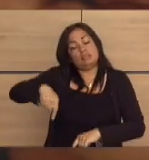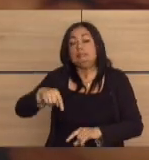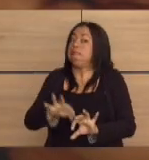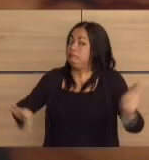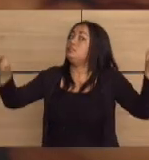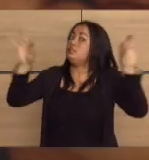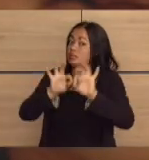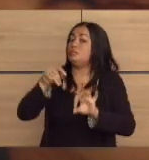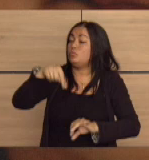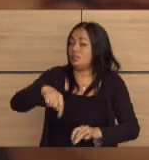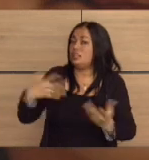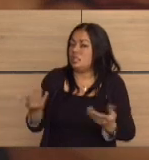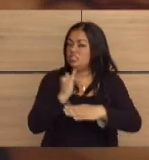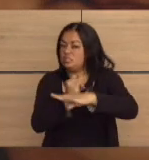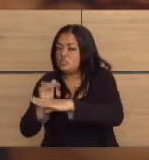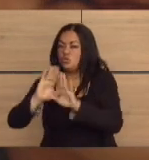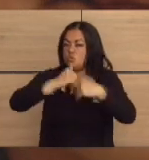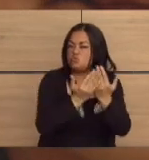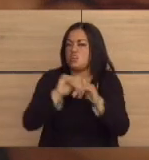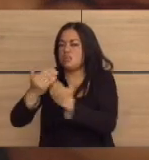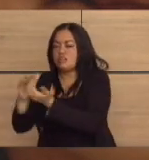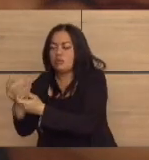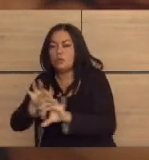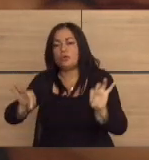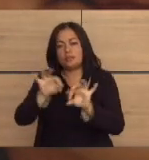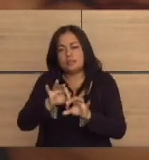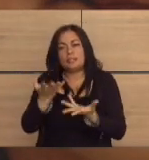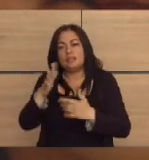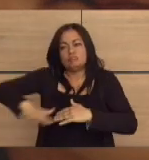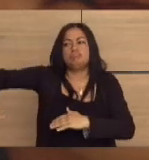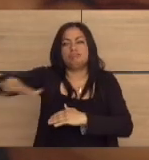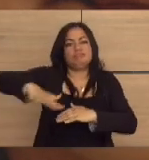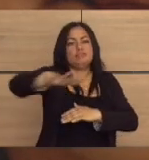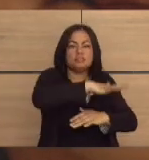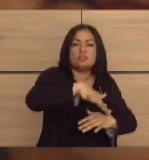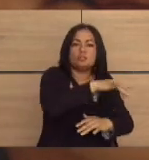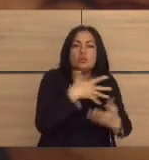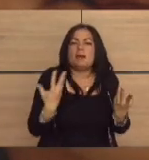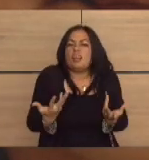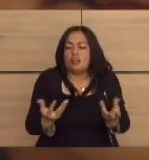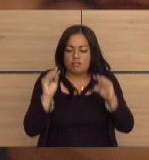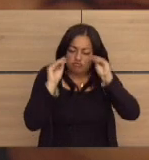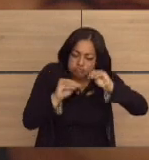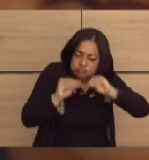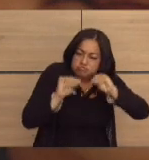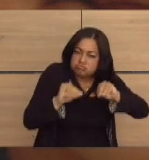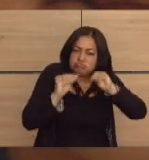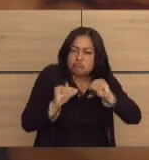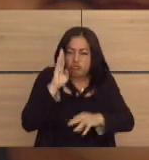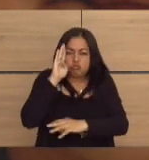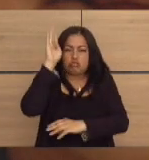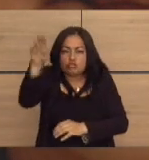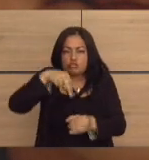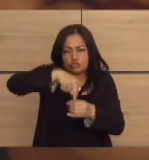pertinencia para nuestras instituciones, para las entidades territoriales. Formar futuros ciudadanos con capacidades de tomar de